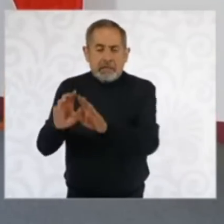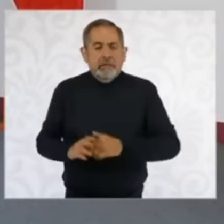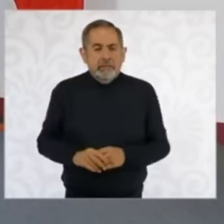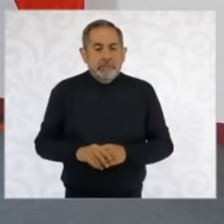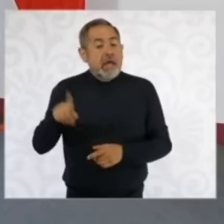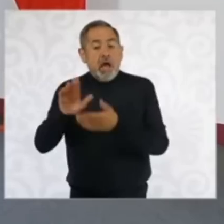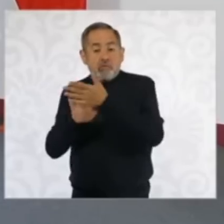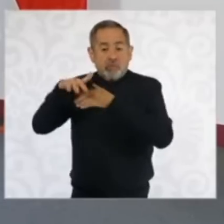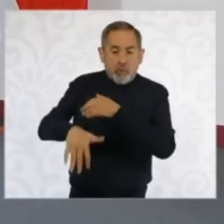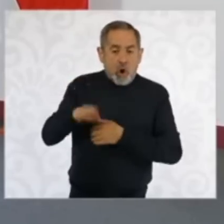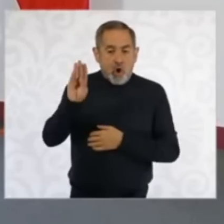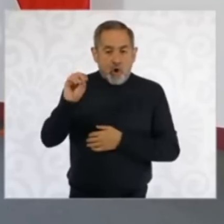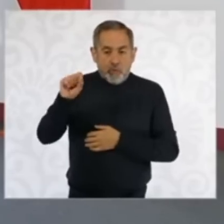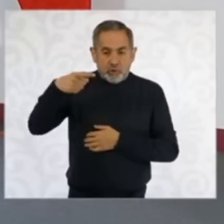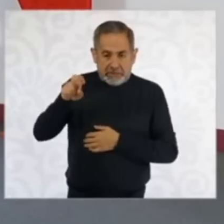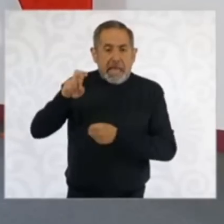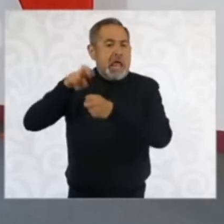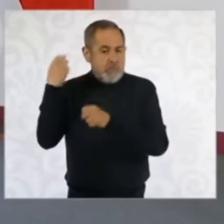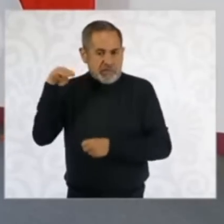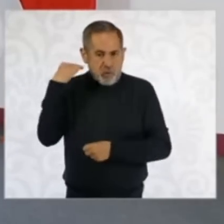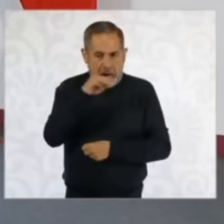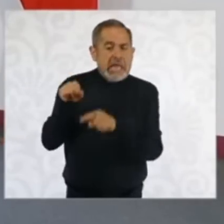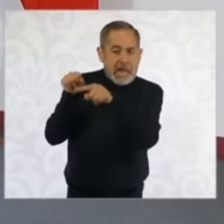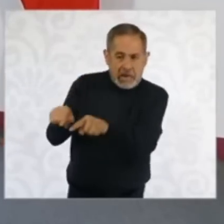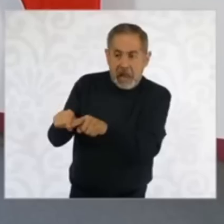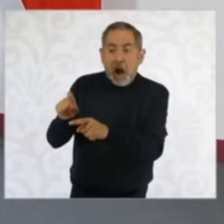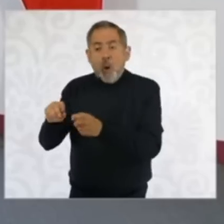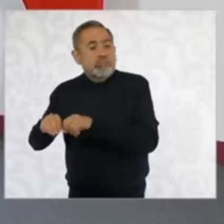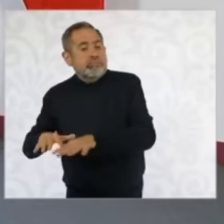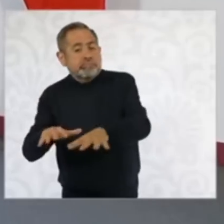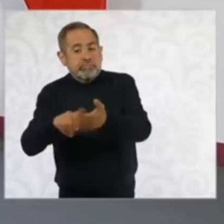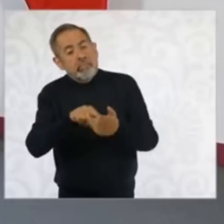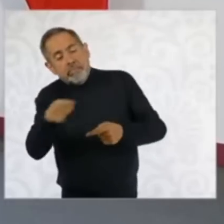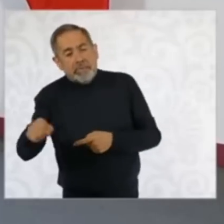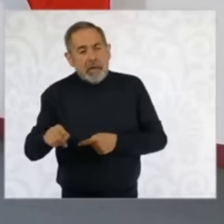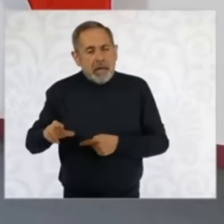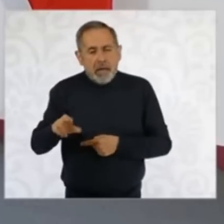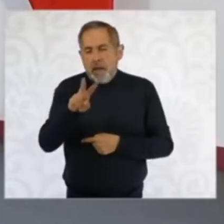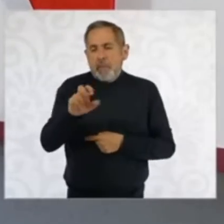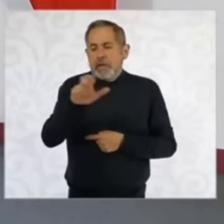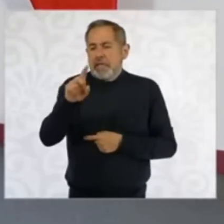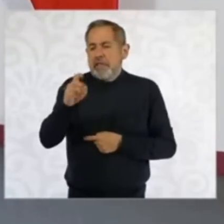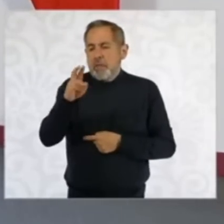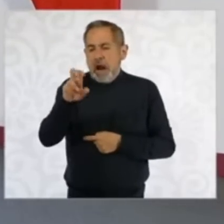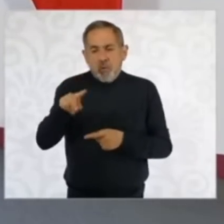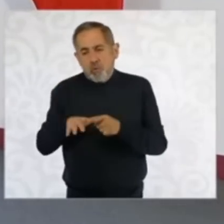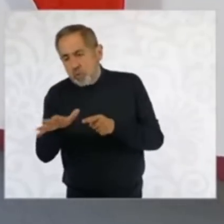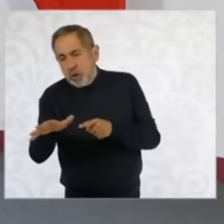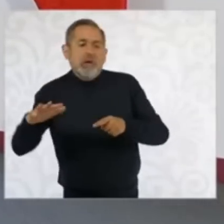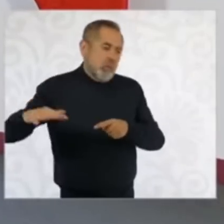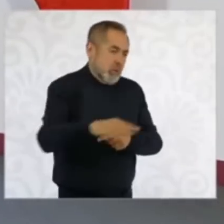La presa del Bosque es la última presa que está en Michoacán, que después lleva agua a Valle de Bravo y de ahí a toda la zona metropolitana del Valle de